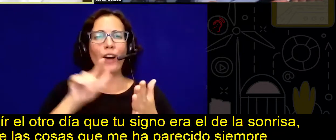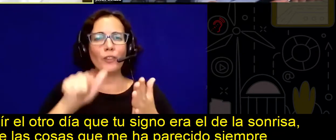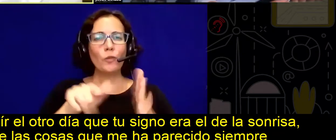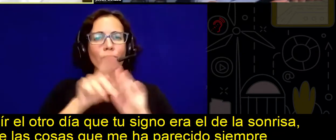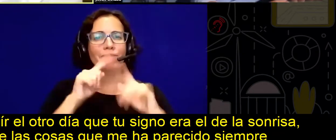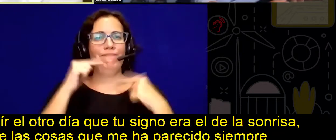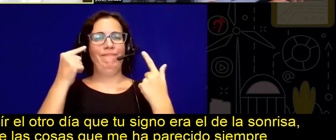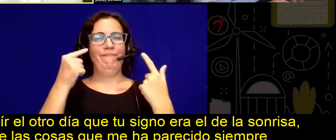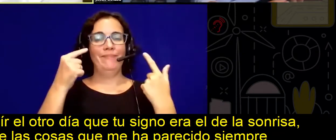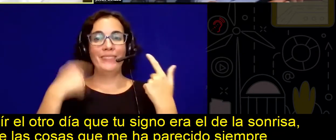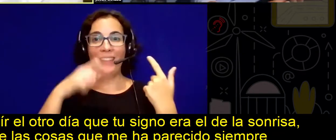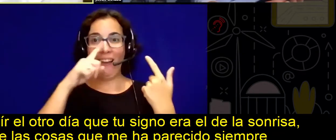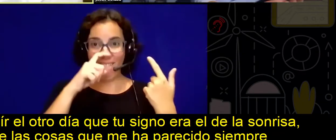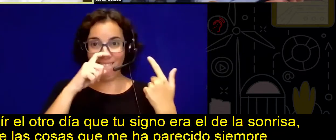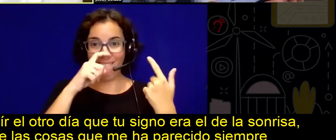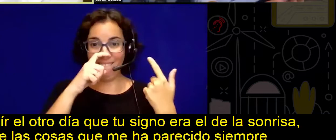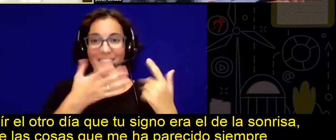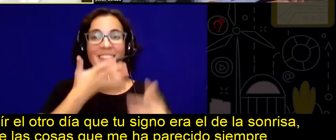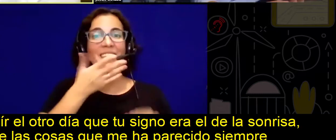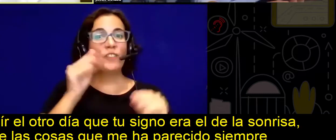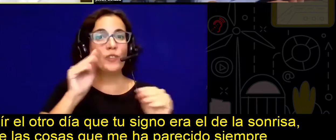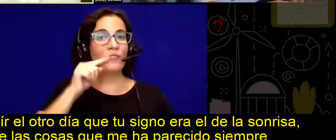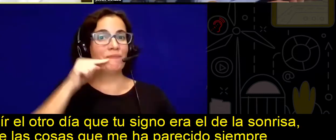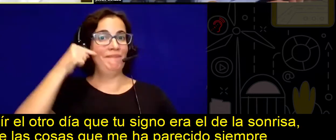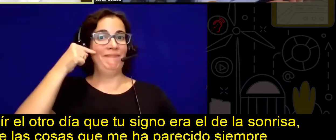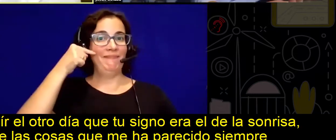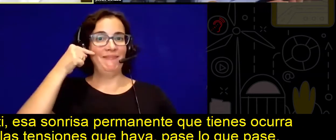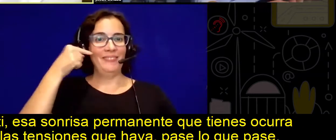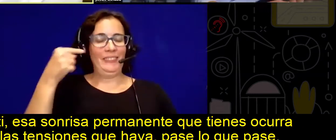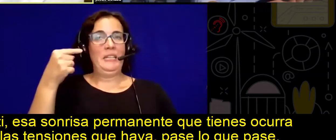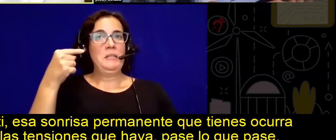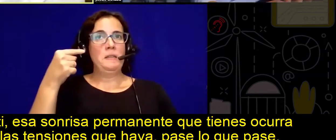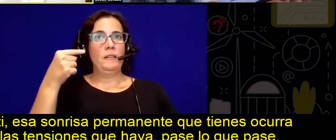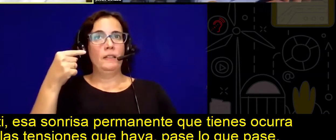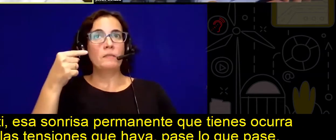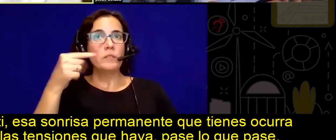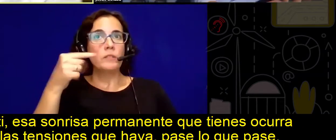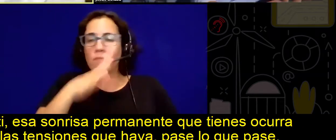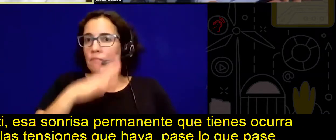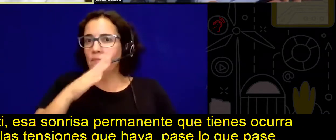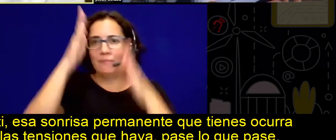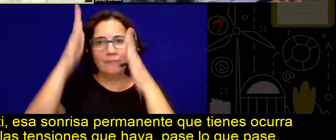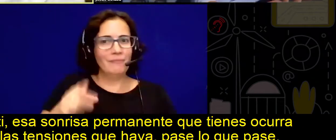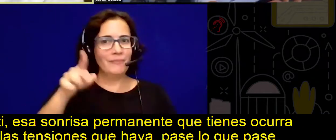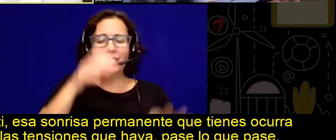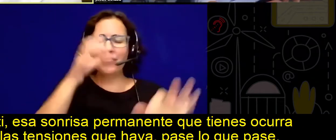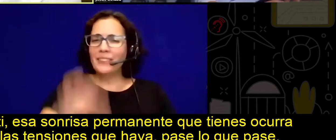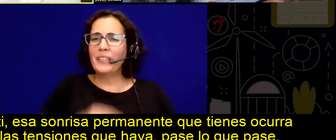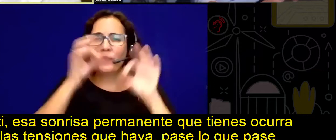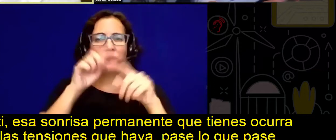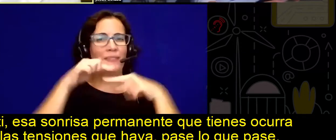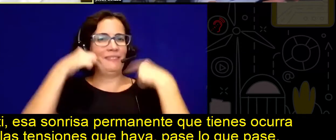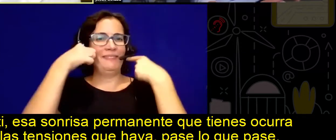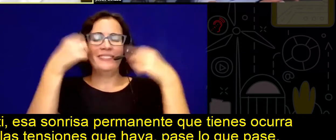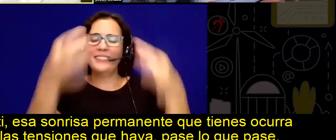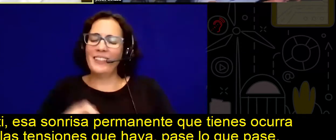signo era precisamente el de la sonrisa, que es una de las cosas que siempre me ha parecido más espectacular en ti, esa sonrisa permanente que